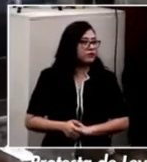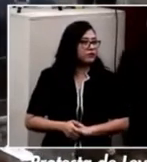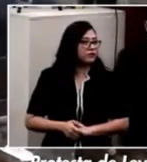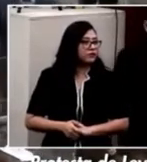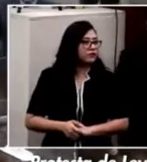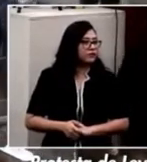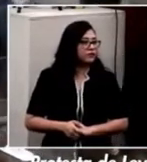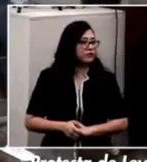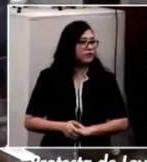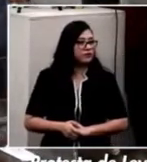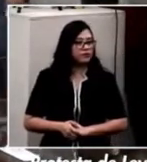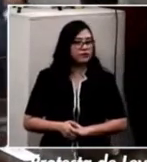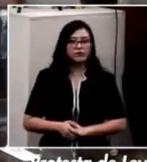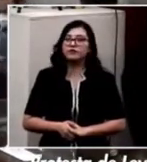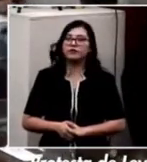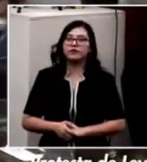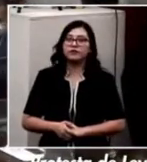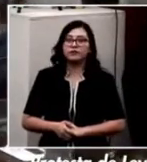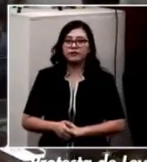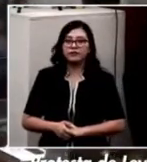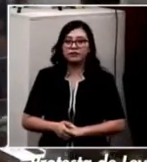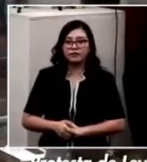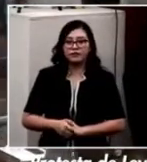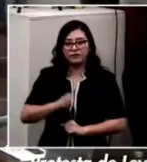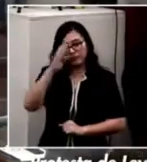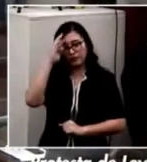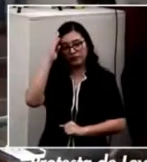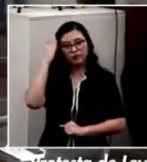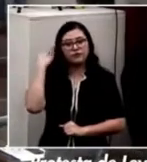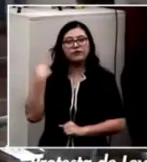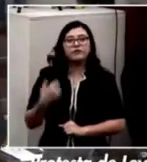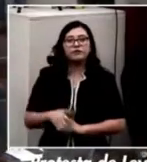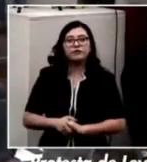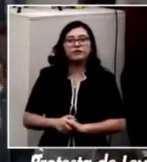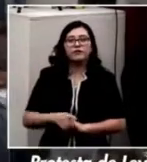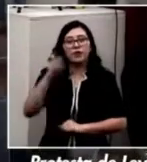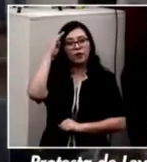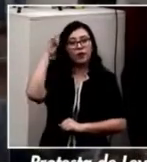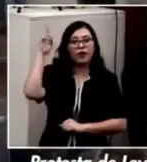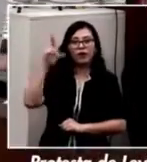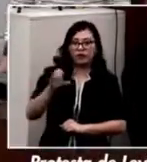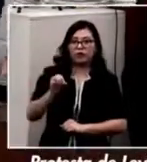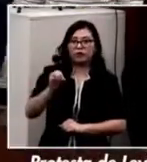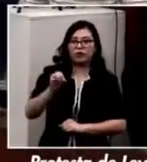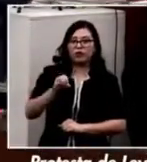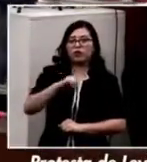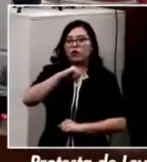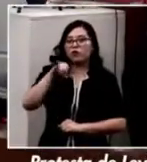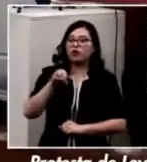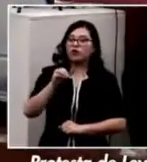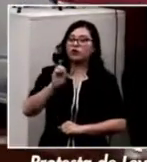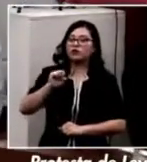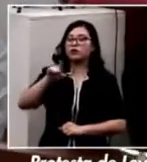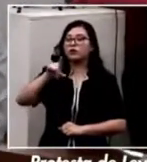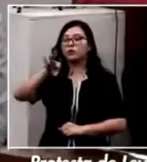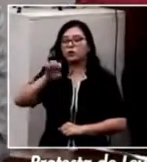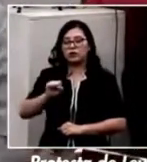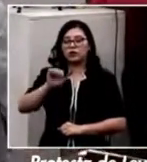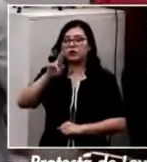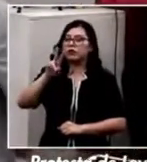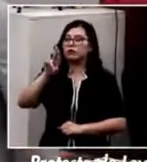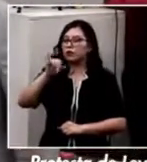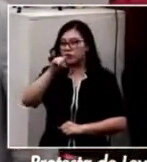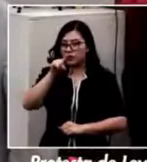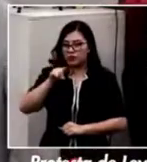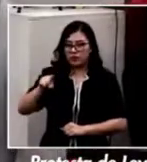contención, pues la coordinación que la Fiscalía como órgano autónomo con el Ejecutivo están teniendo,